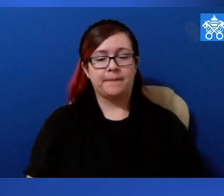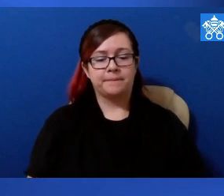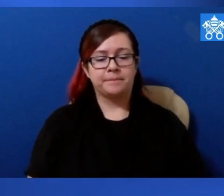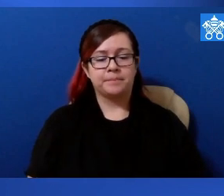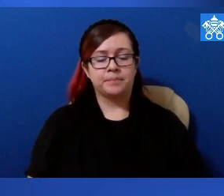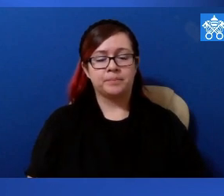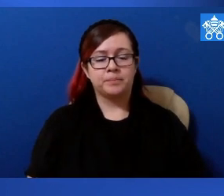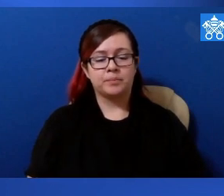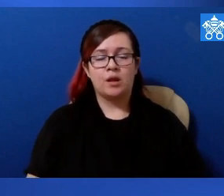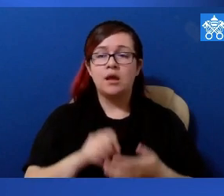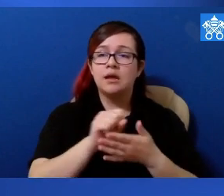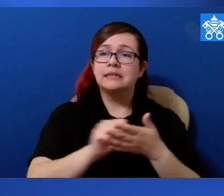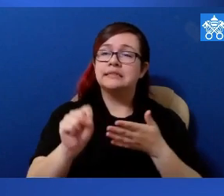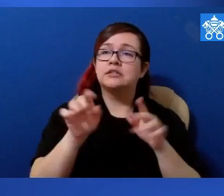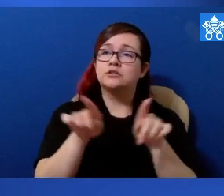ellos.